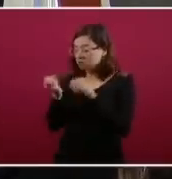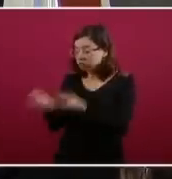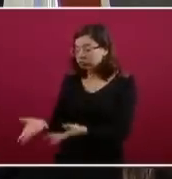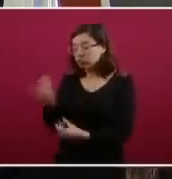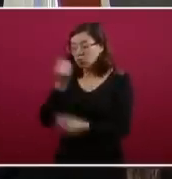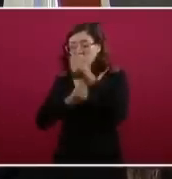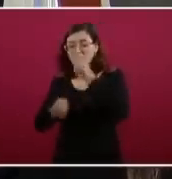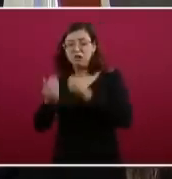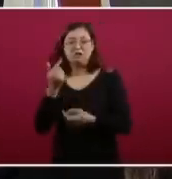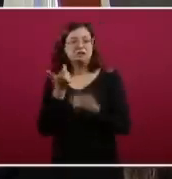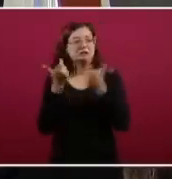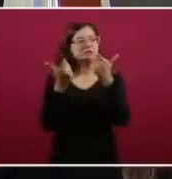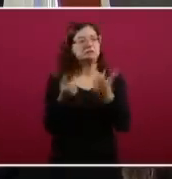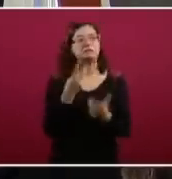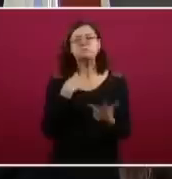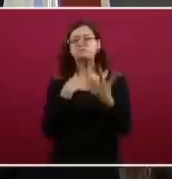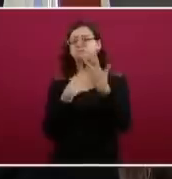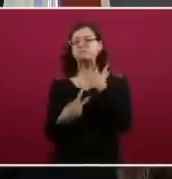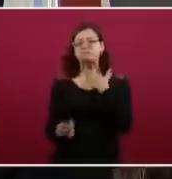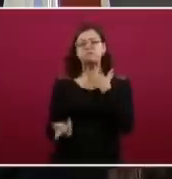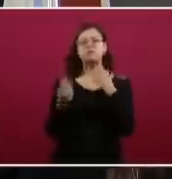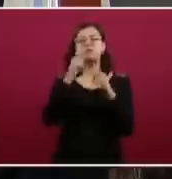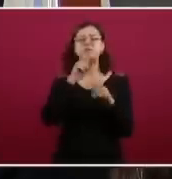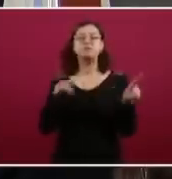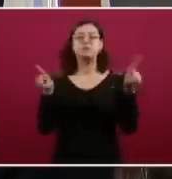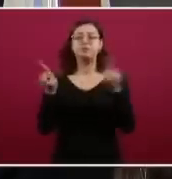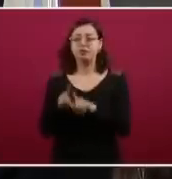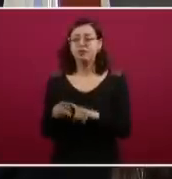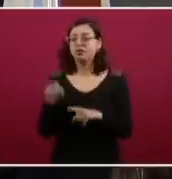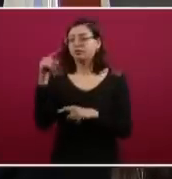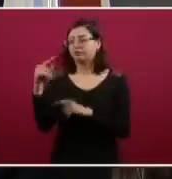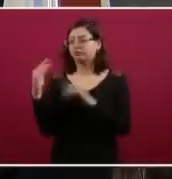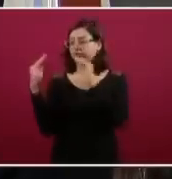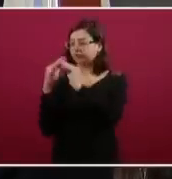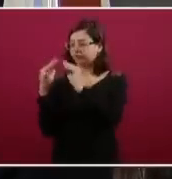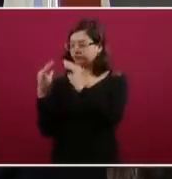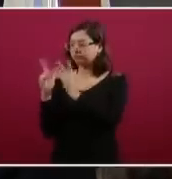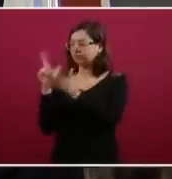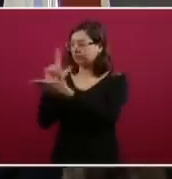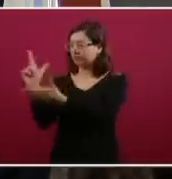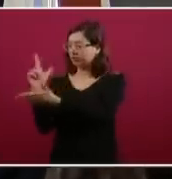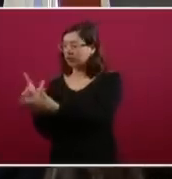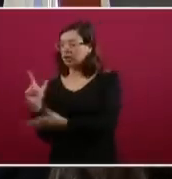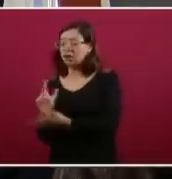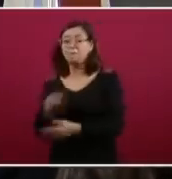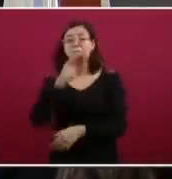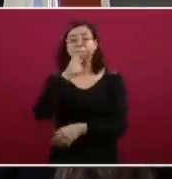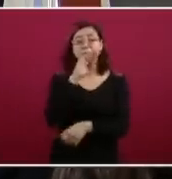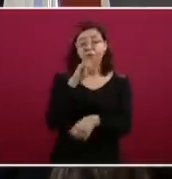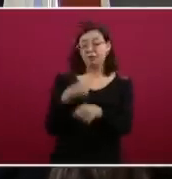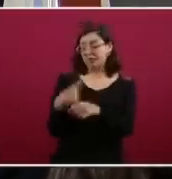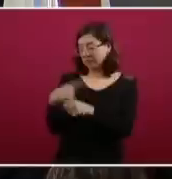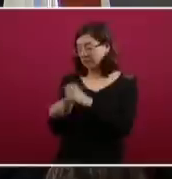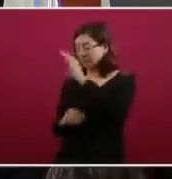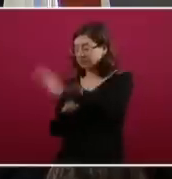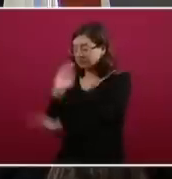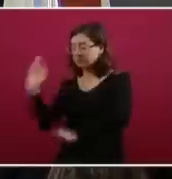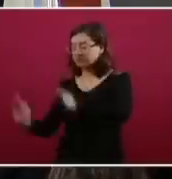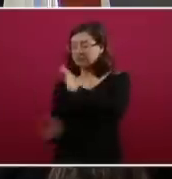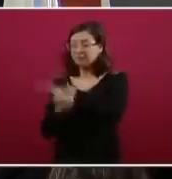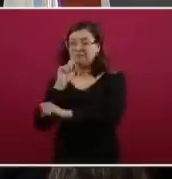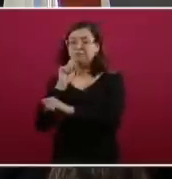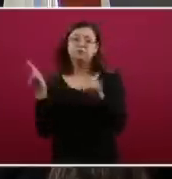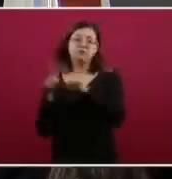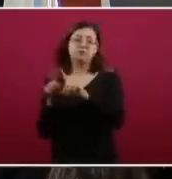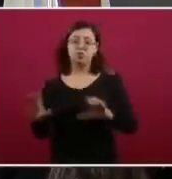a decirles cómo le hago para hacer mis quehaceres sin descuidar a mi madre enferma y a compartir qué hacemos en mi